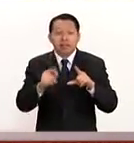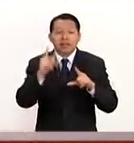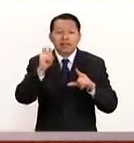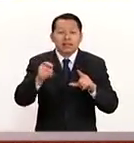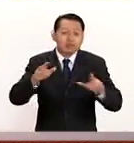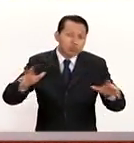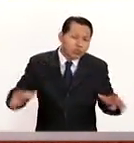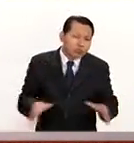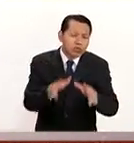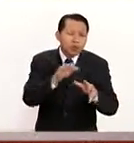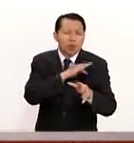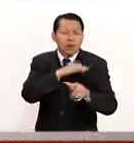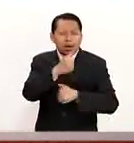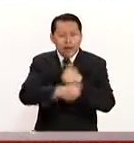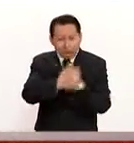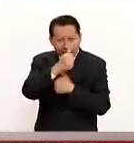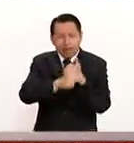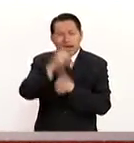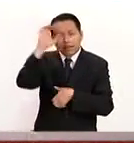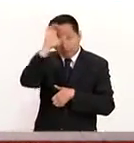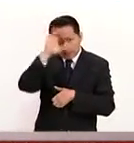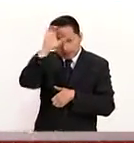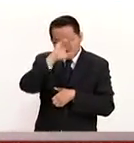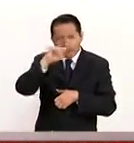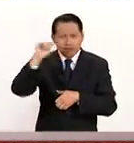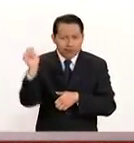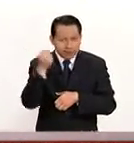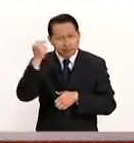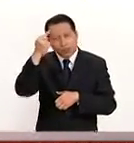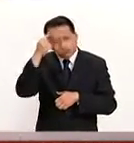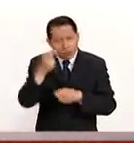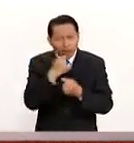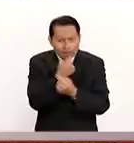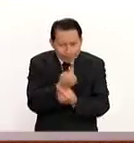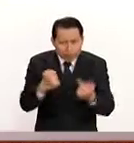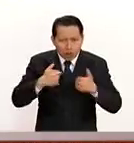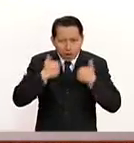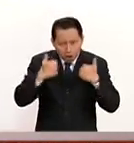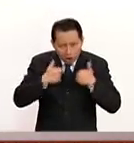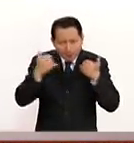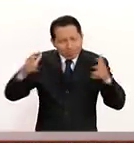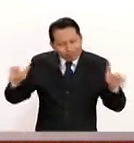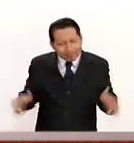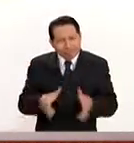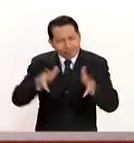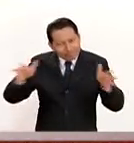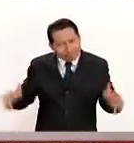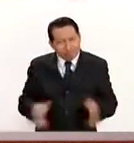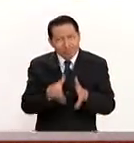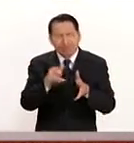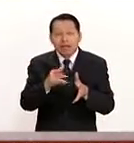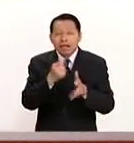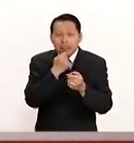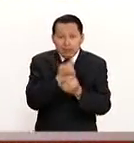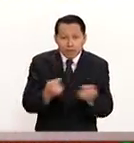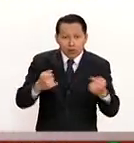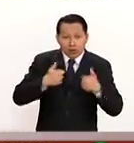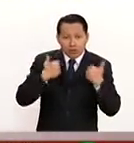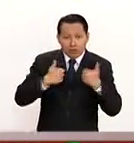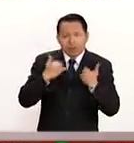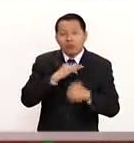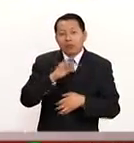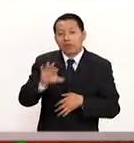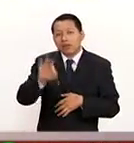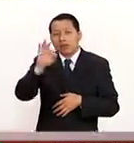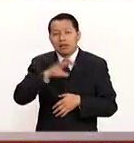de las carreras científico-tecnológicas en niños y jóvenes a fin de que pues finalmente más niños y jóvenes de nuestro país elijan las carreras